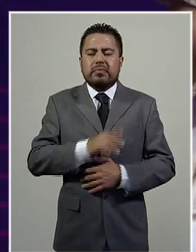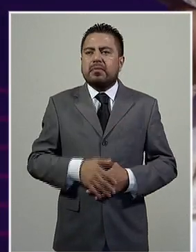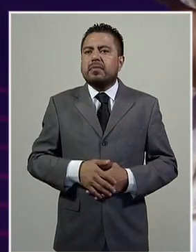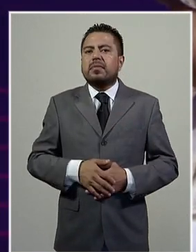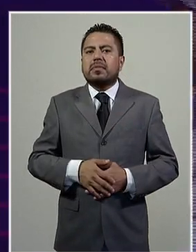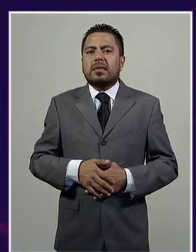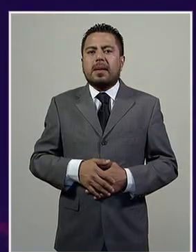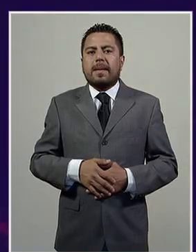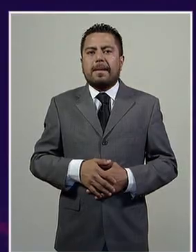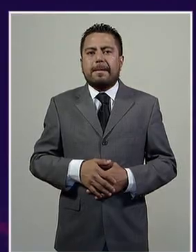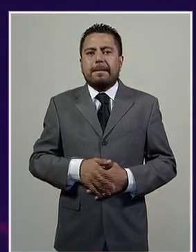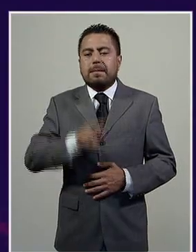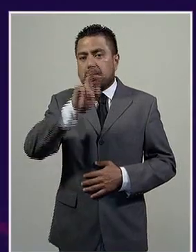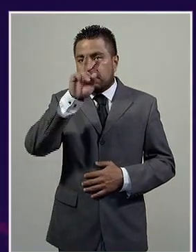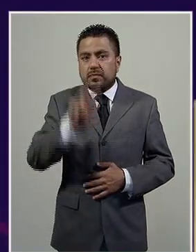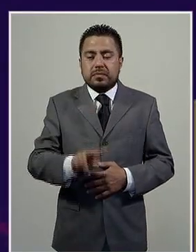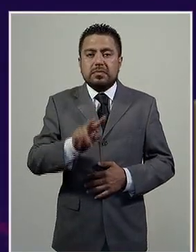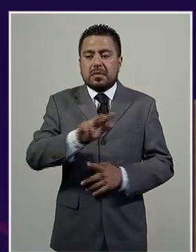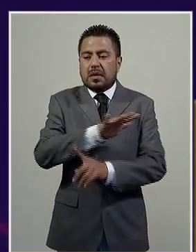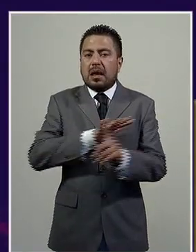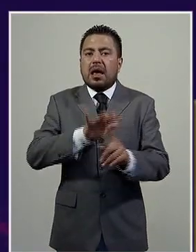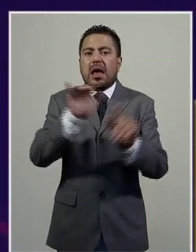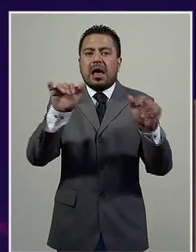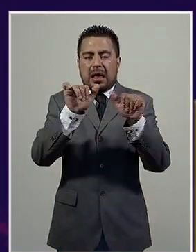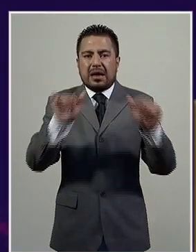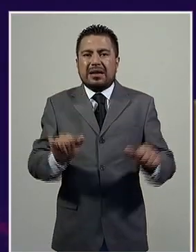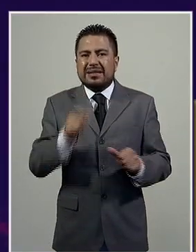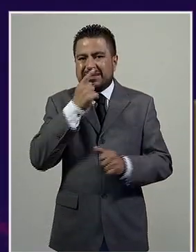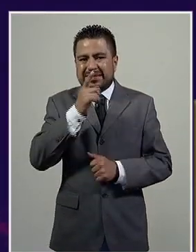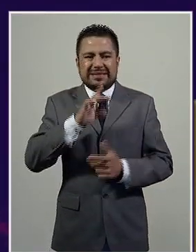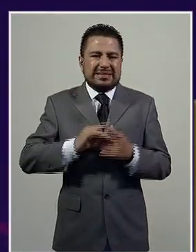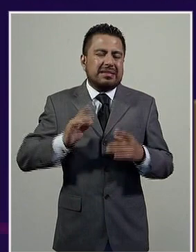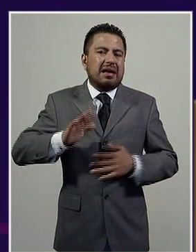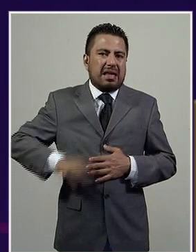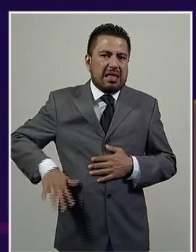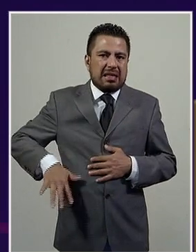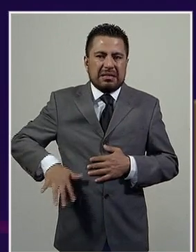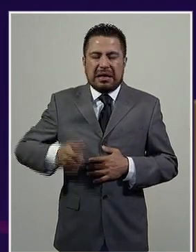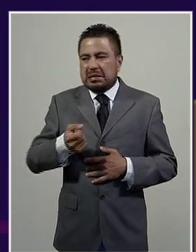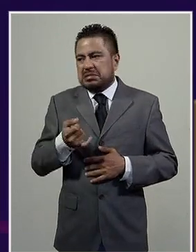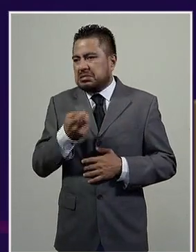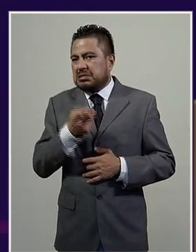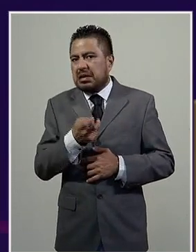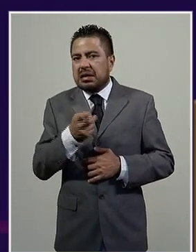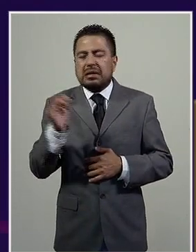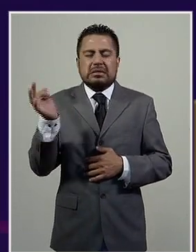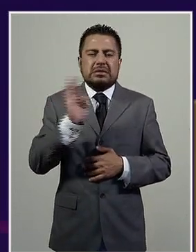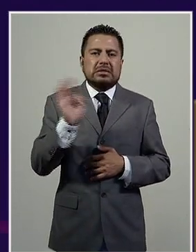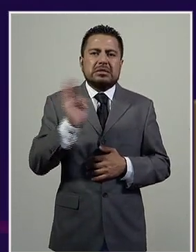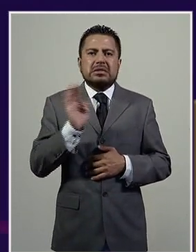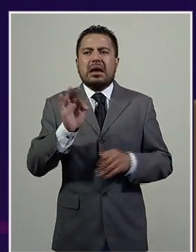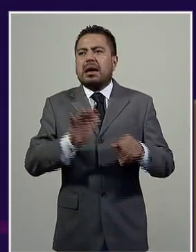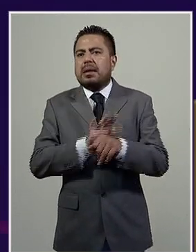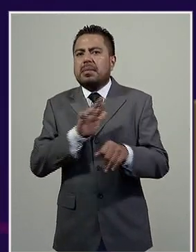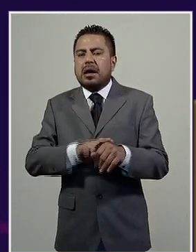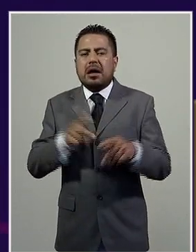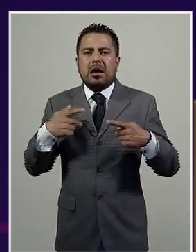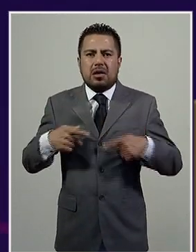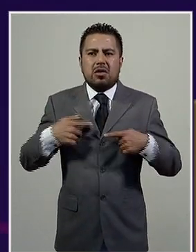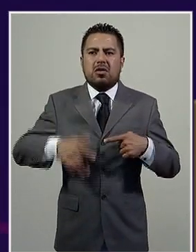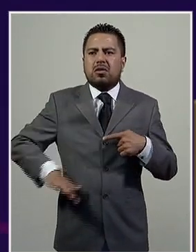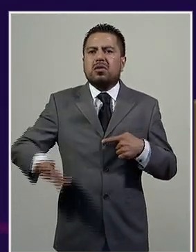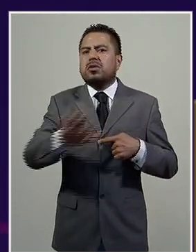Entonces, la verdad es que en el ambiente artístico, digámoslo así, pues tal vez la mayoría de las